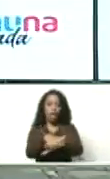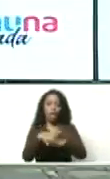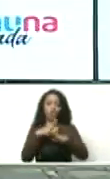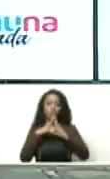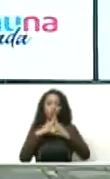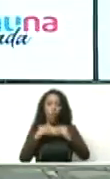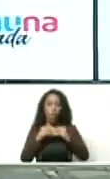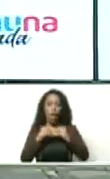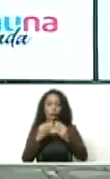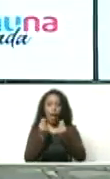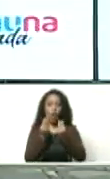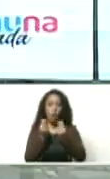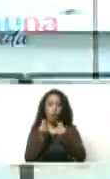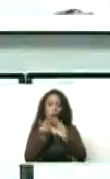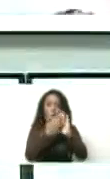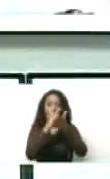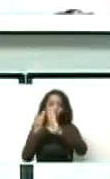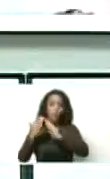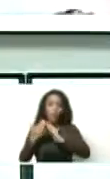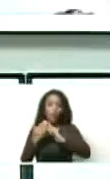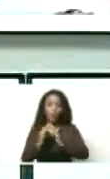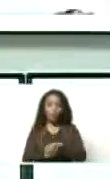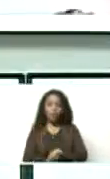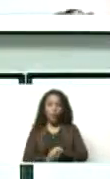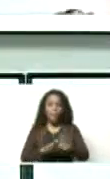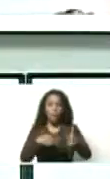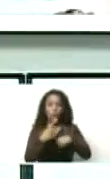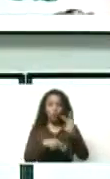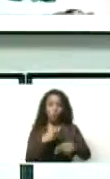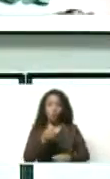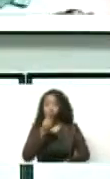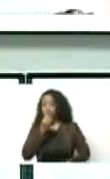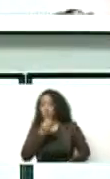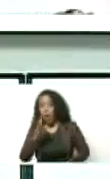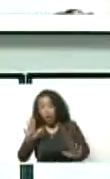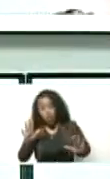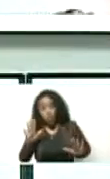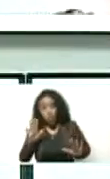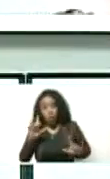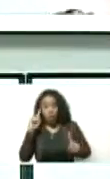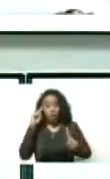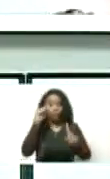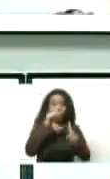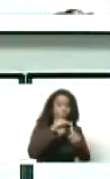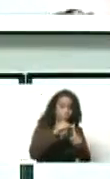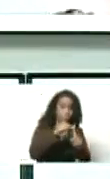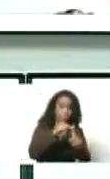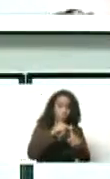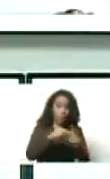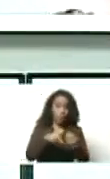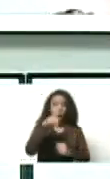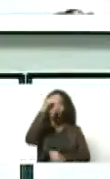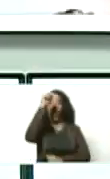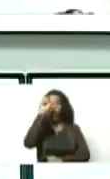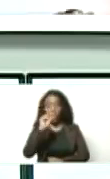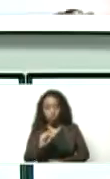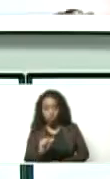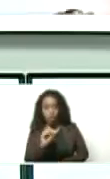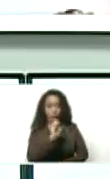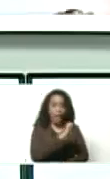la economía comunera productiva que, bueno, de punta a punta, de norte a sur, de este a oeste, se